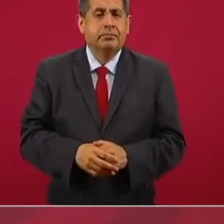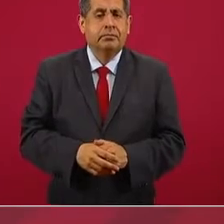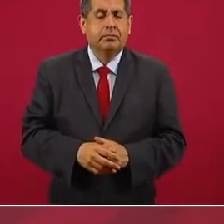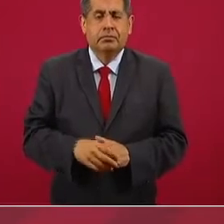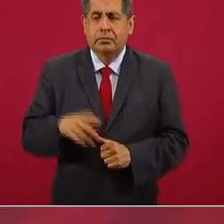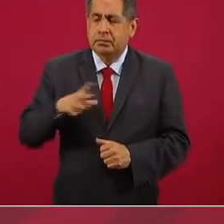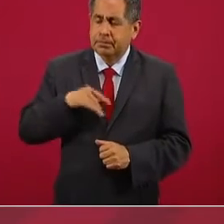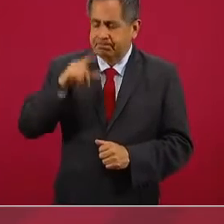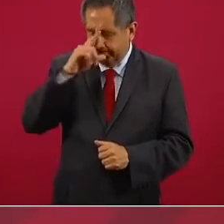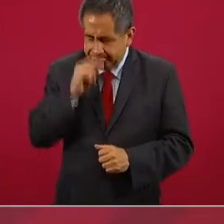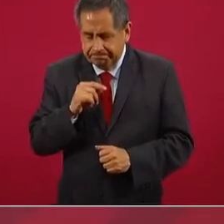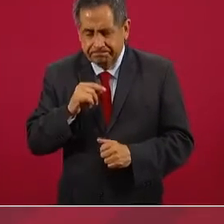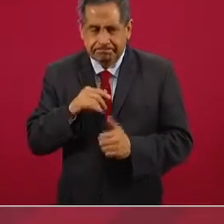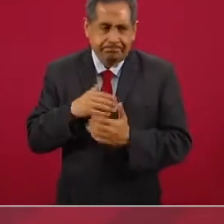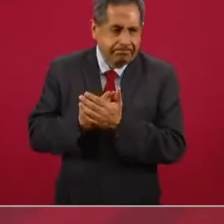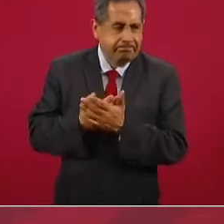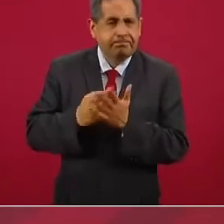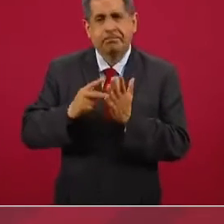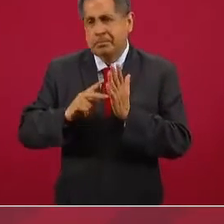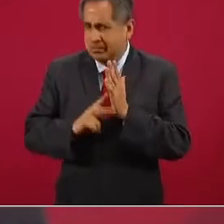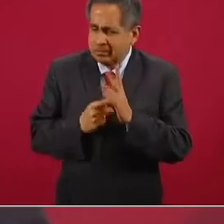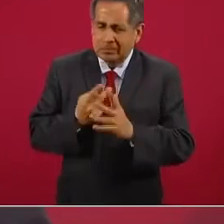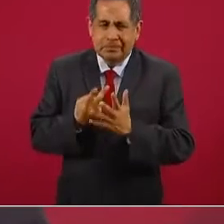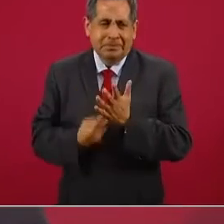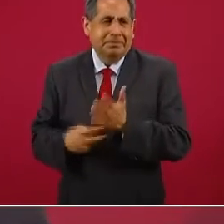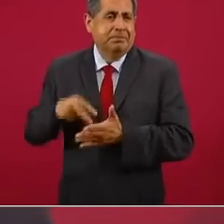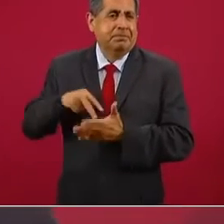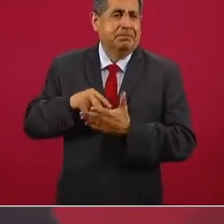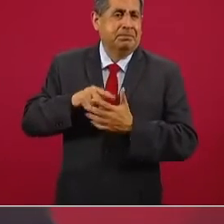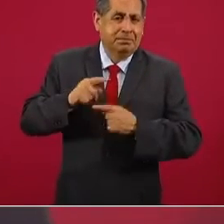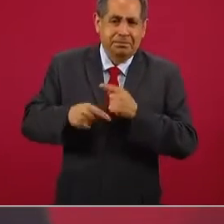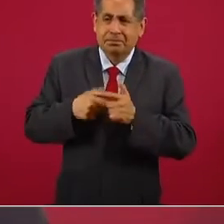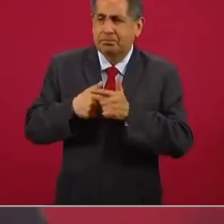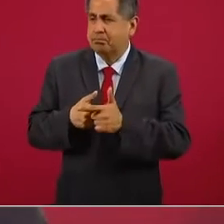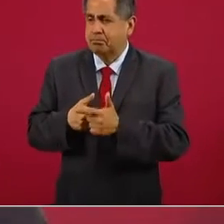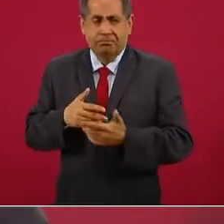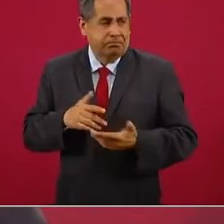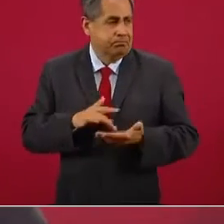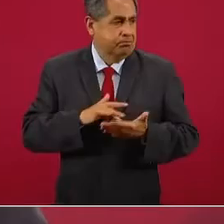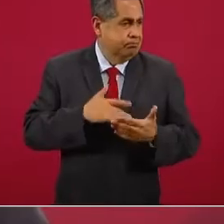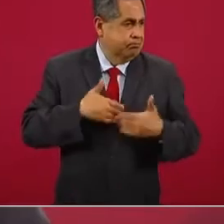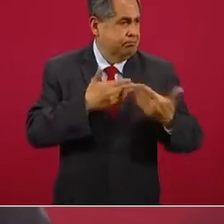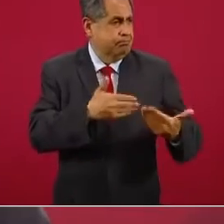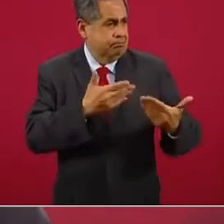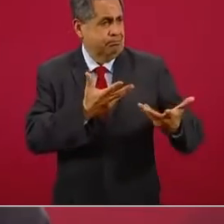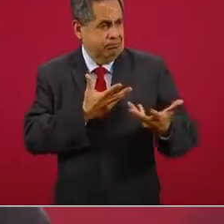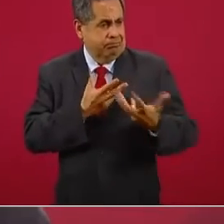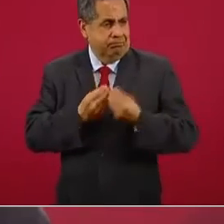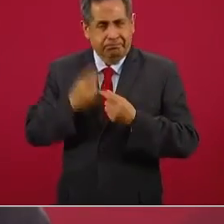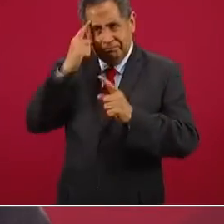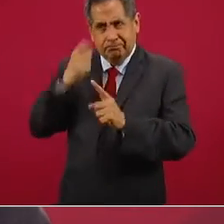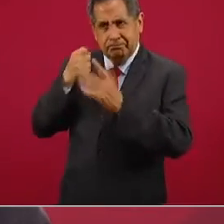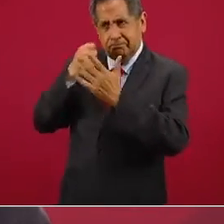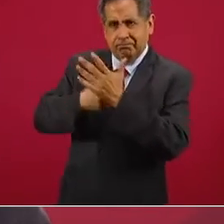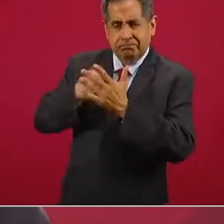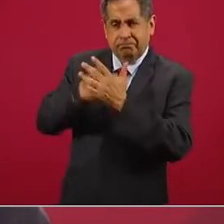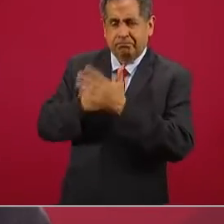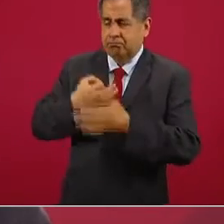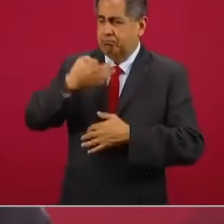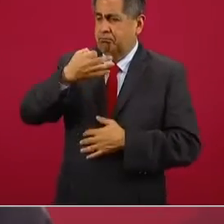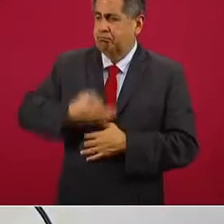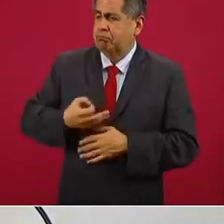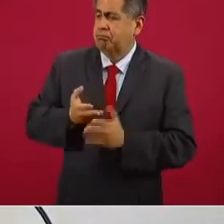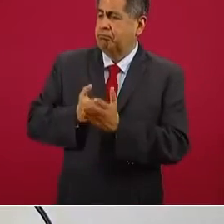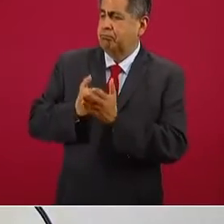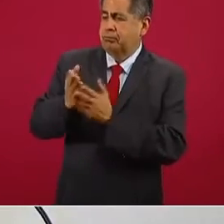Cayéndonos y levantándonos, confiando entre nosotros para que la pelea tenga sentido, siendo muy firmes en nuestra digna profesión